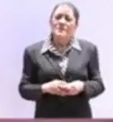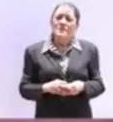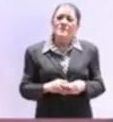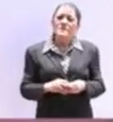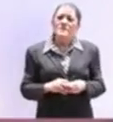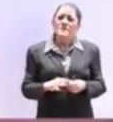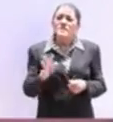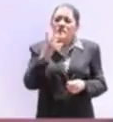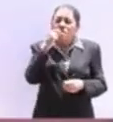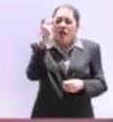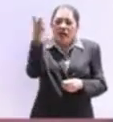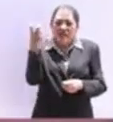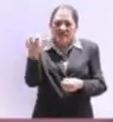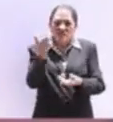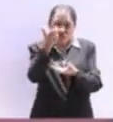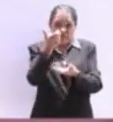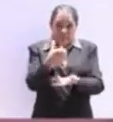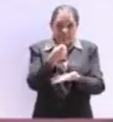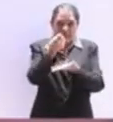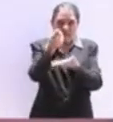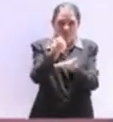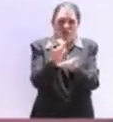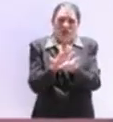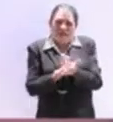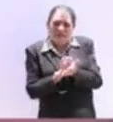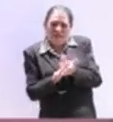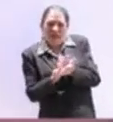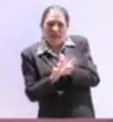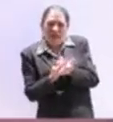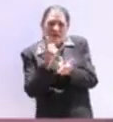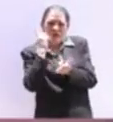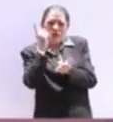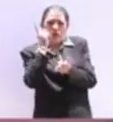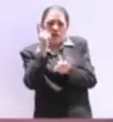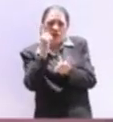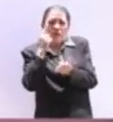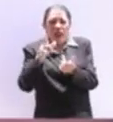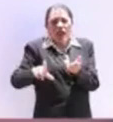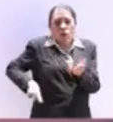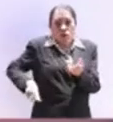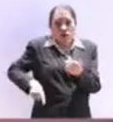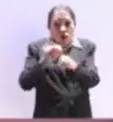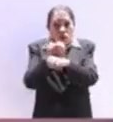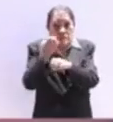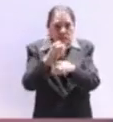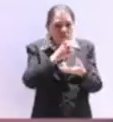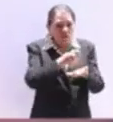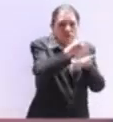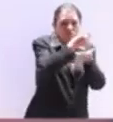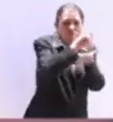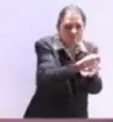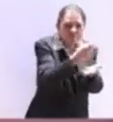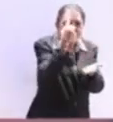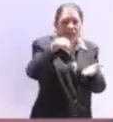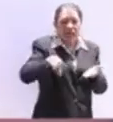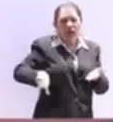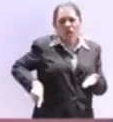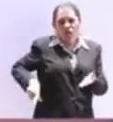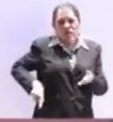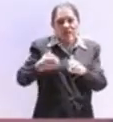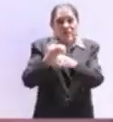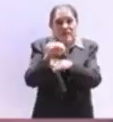estos recursos que se entregan a través del gobierno del Estado, de la Federación al gobierno del Estado y del